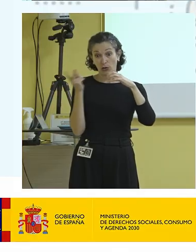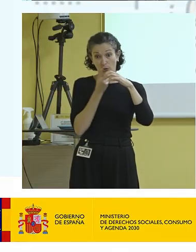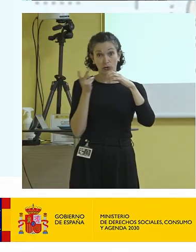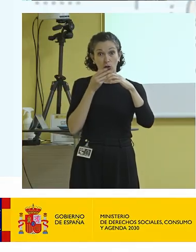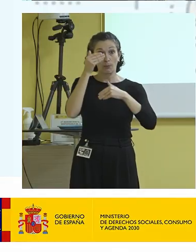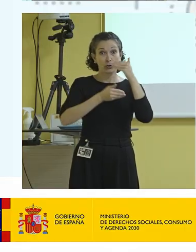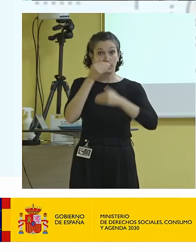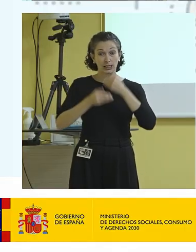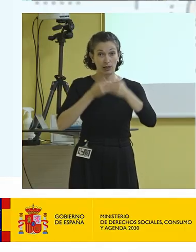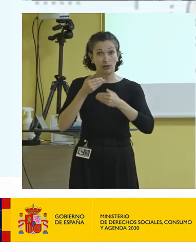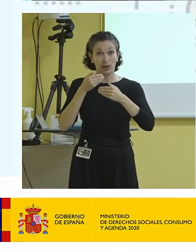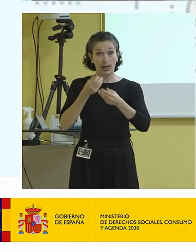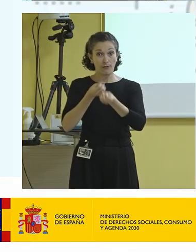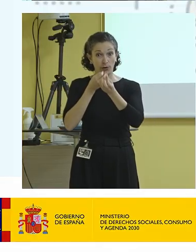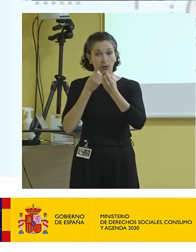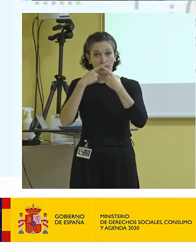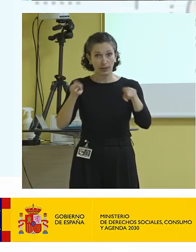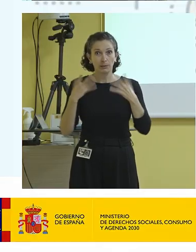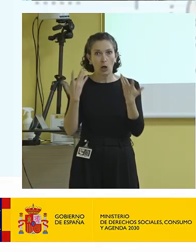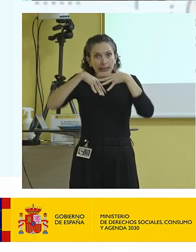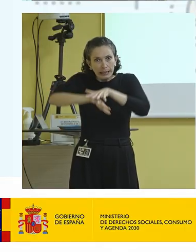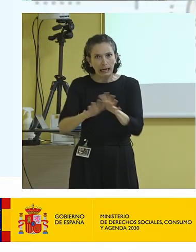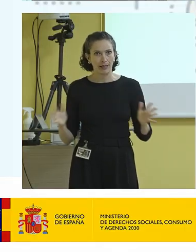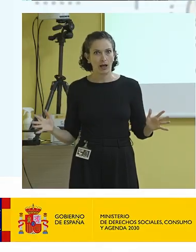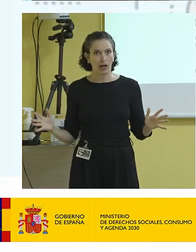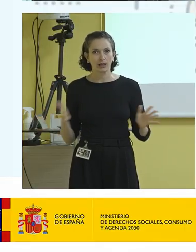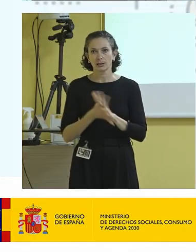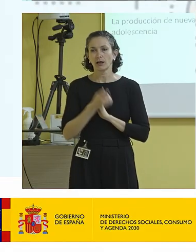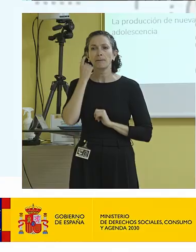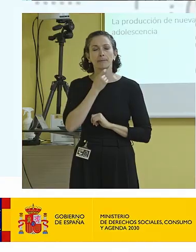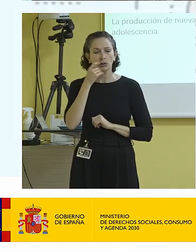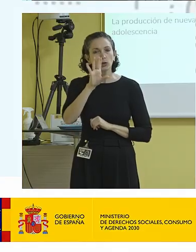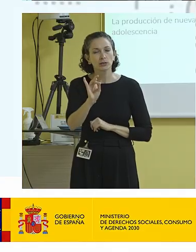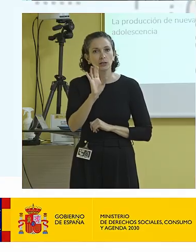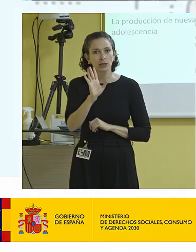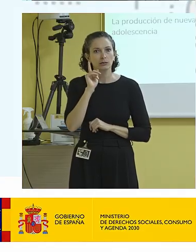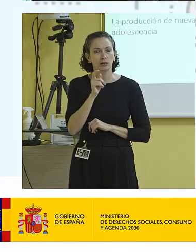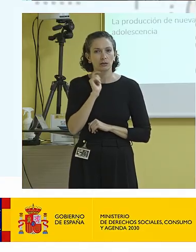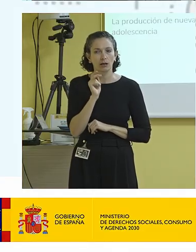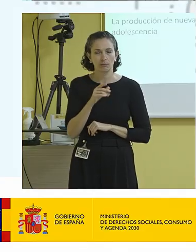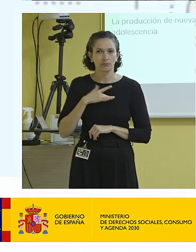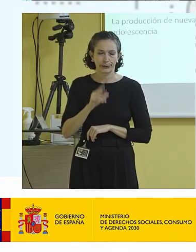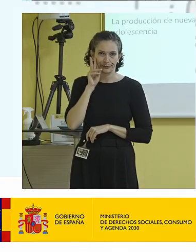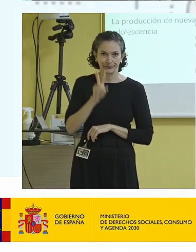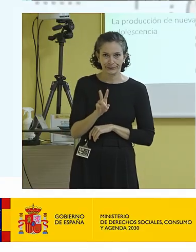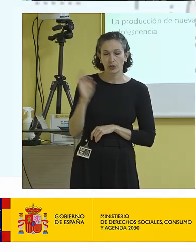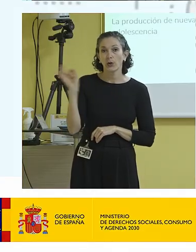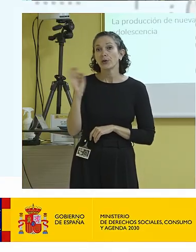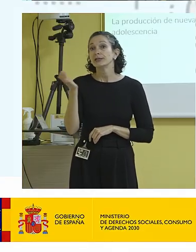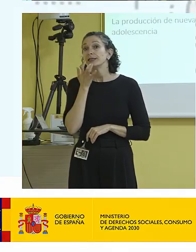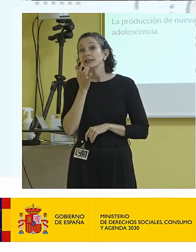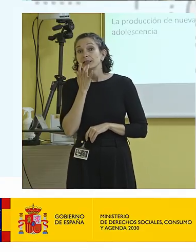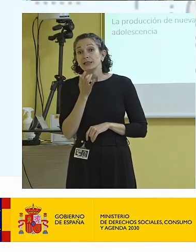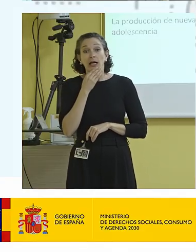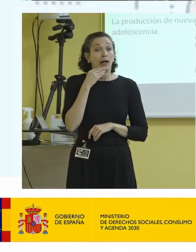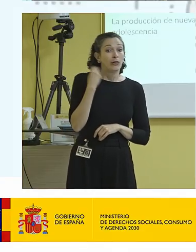de manera diferencial la información, pero la integran. Entonces esto también es un mito que os vais a encontrar muchísimo. O que cuando pasas